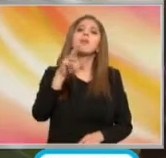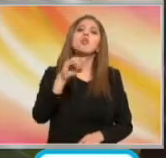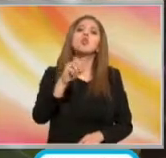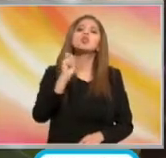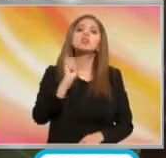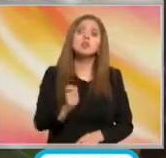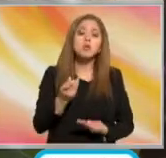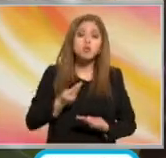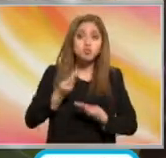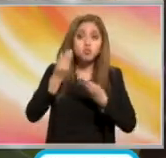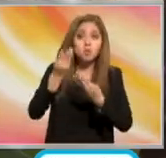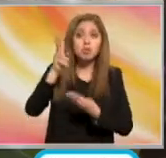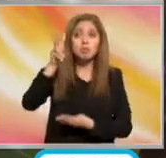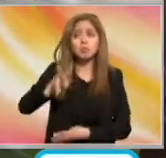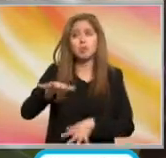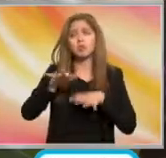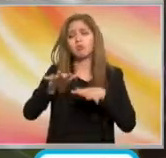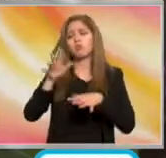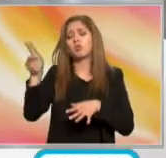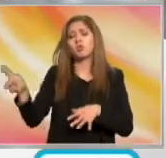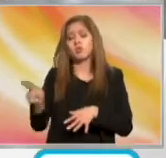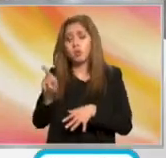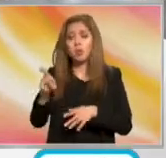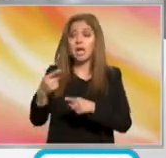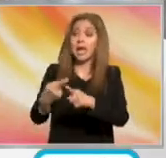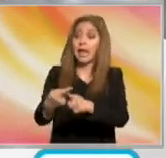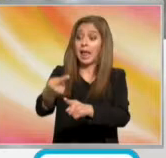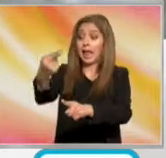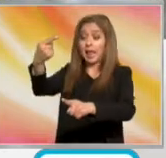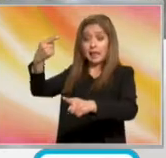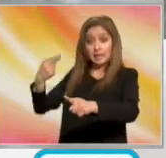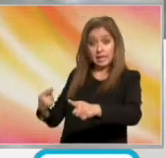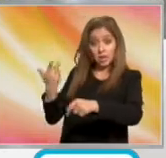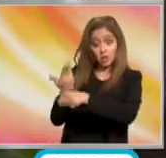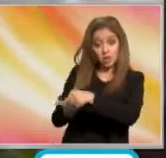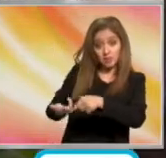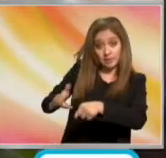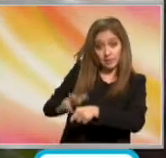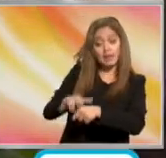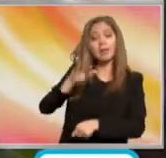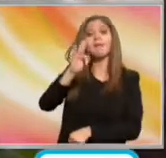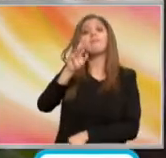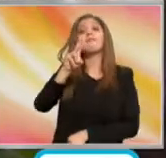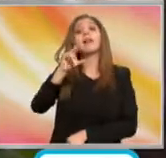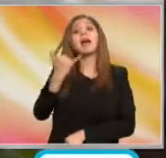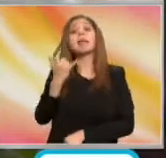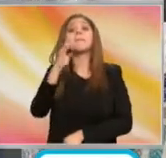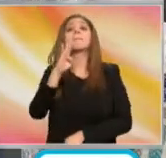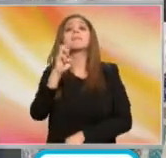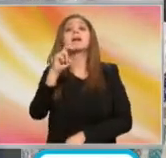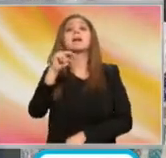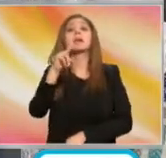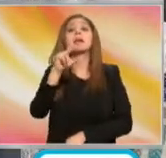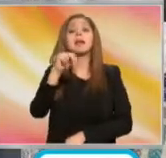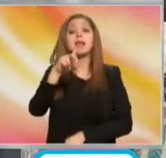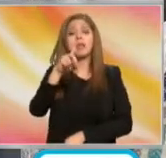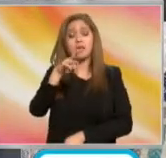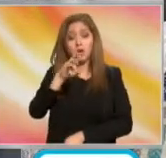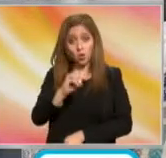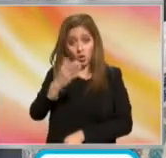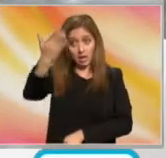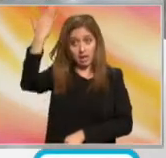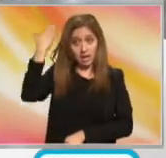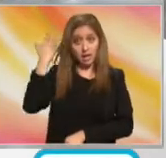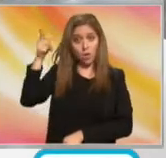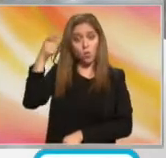templo. Ya. Atrás estaba el hospital Sí. de Fray Bernardino Álvarez, el famoso hospital de